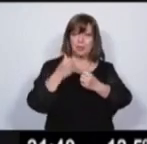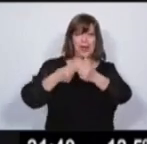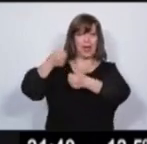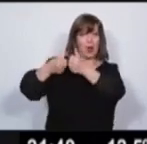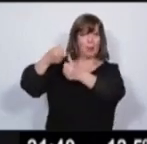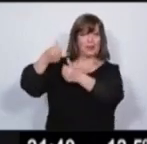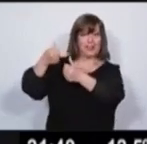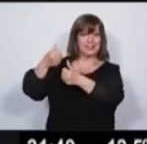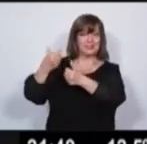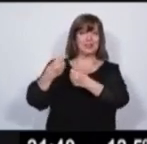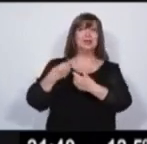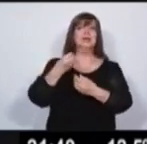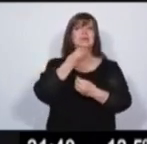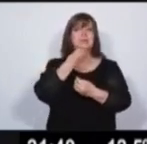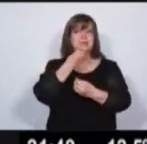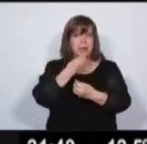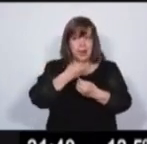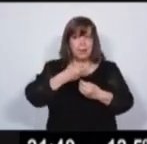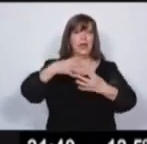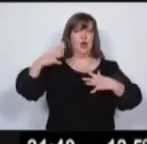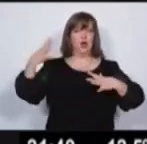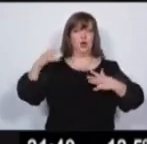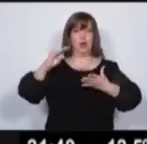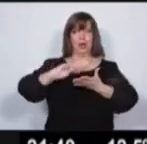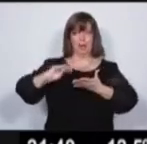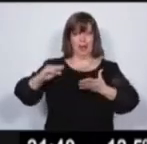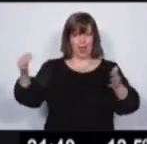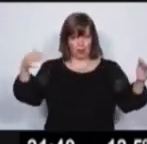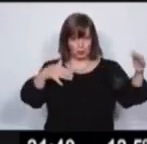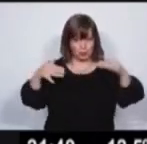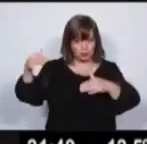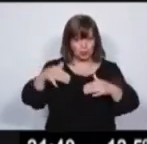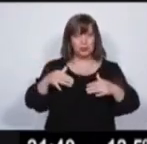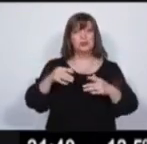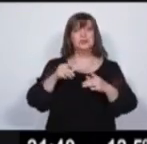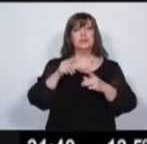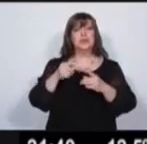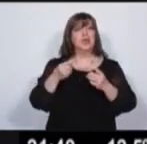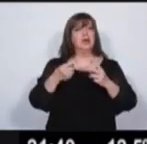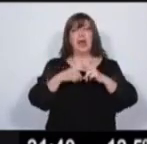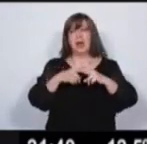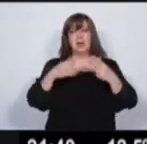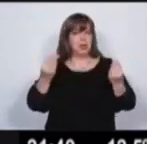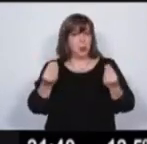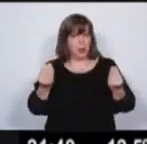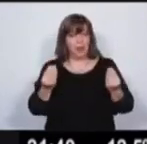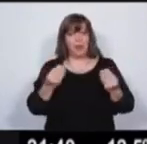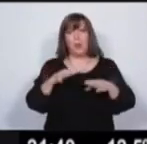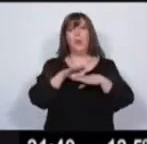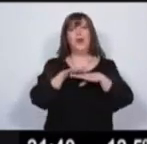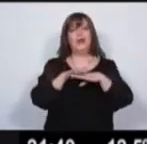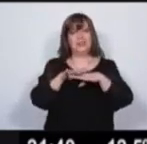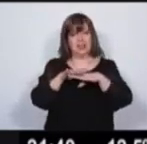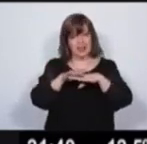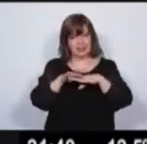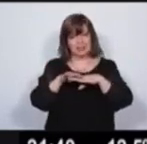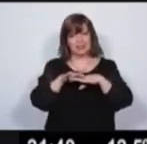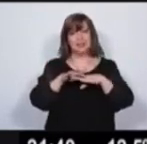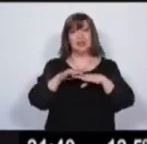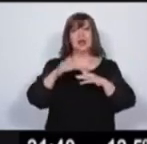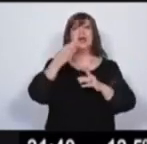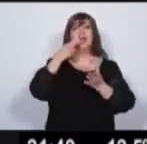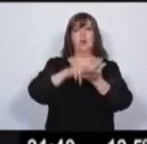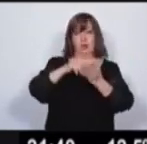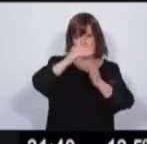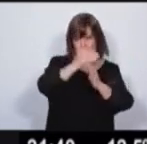a poder generar mayor empleo y desarrollo y la la las herramientas son básicas lo dijimos recién también menos